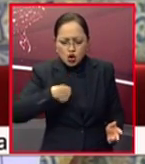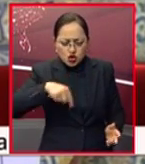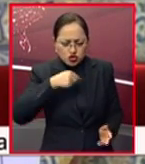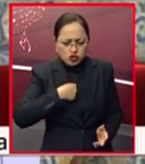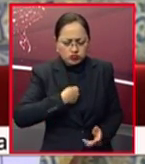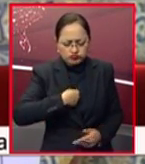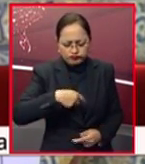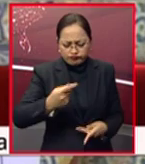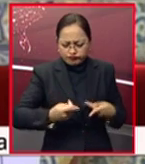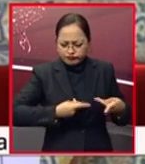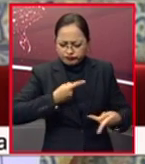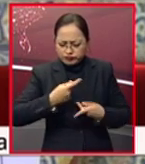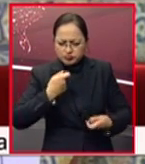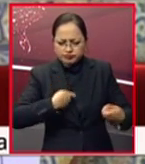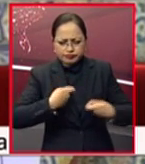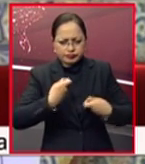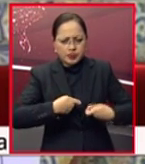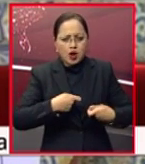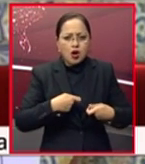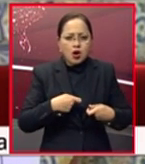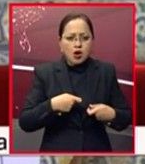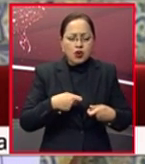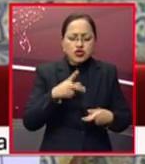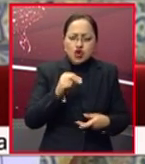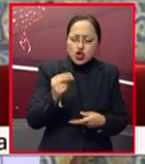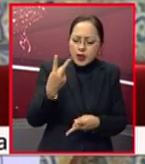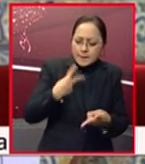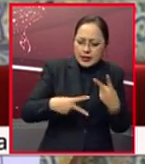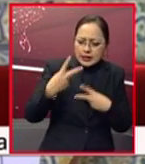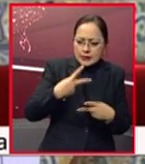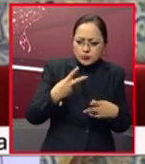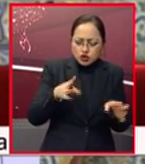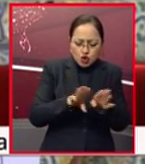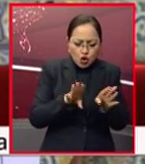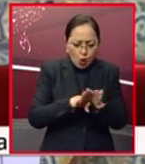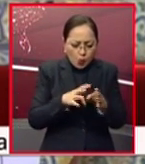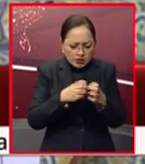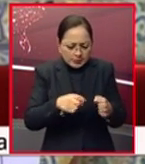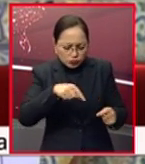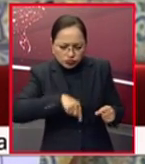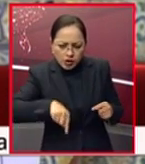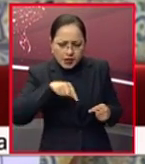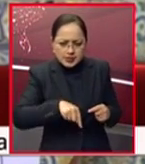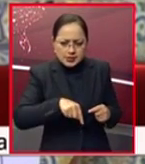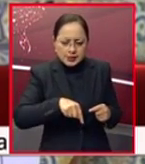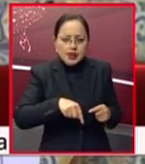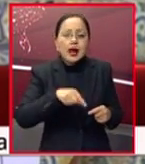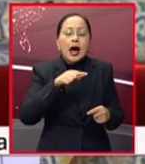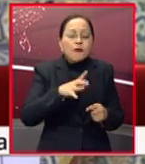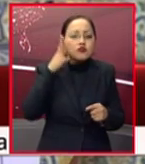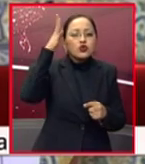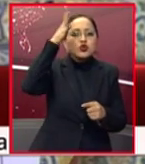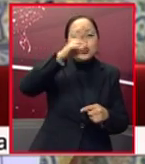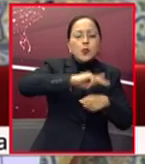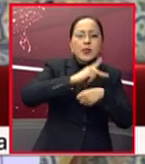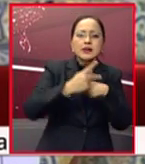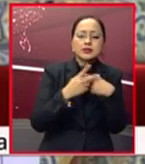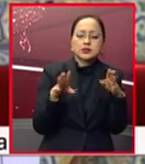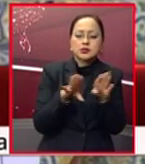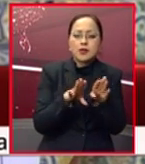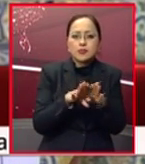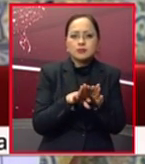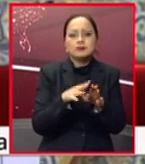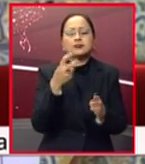preguntarnos de dónde venimos, dónde estamos y hacia dónde nos dirigimos como nación. El mundo